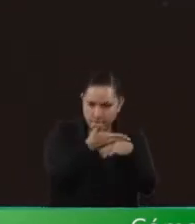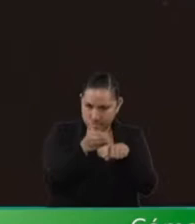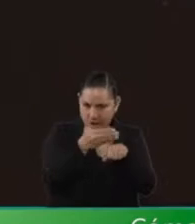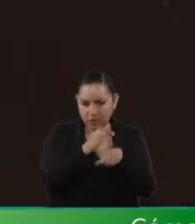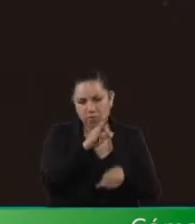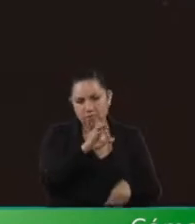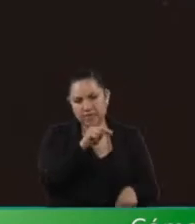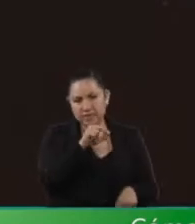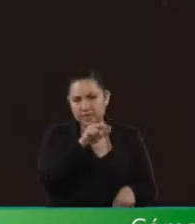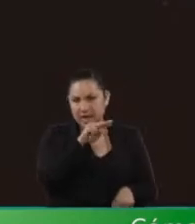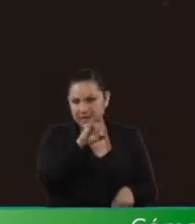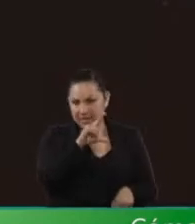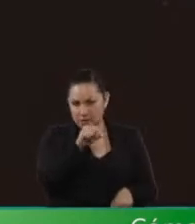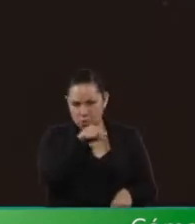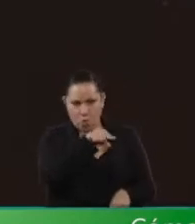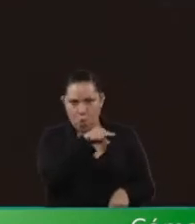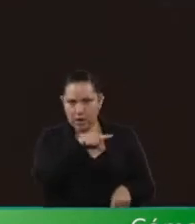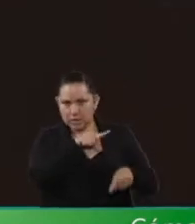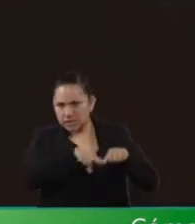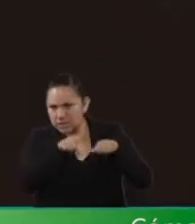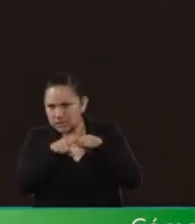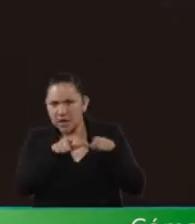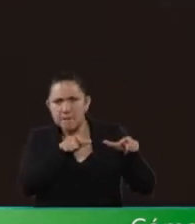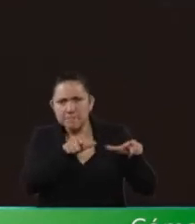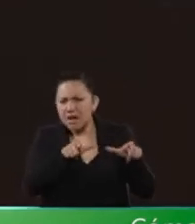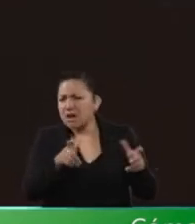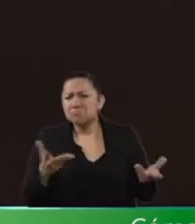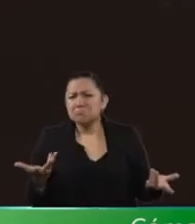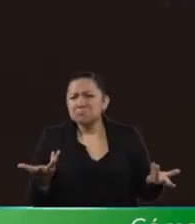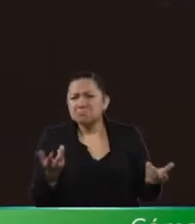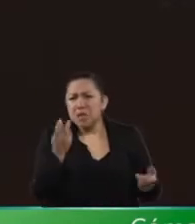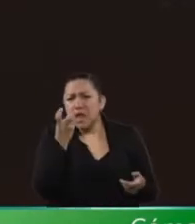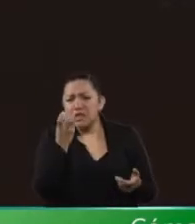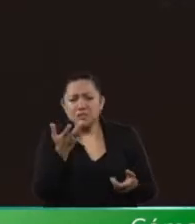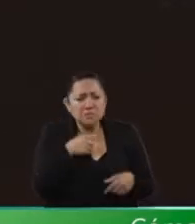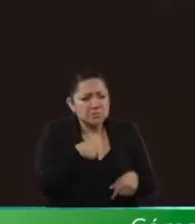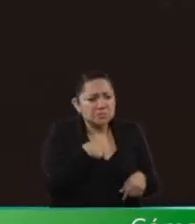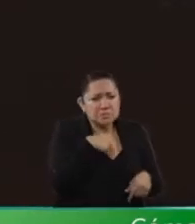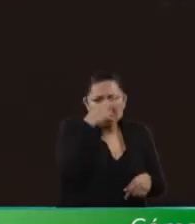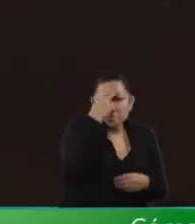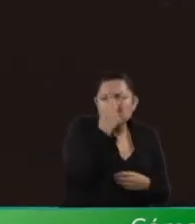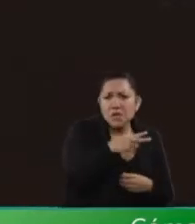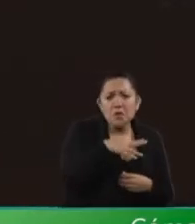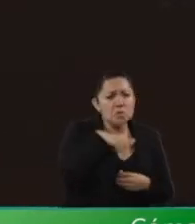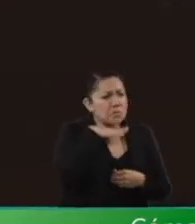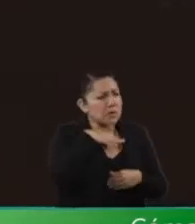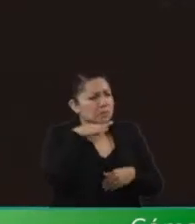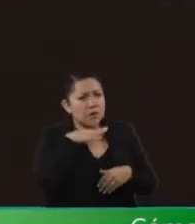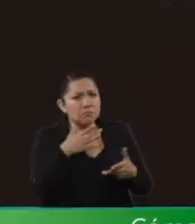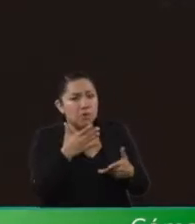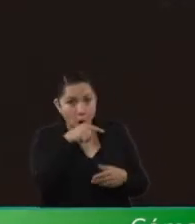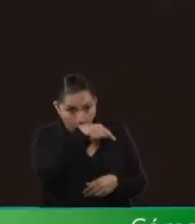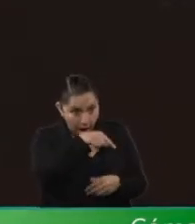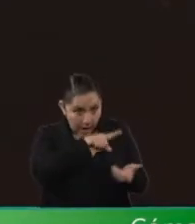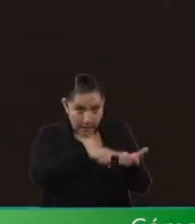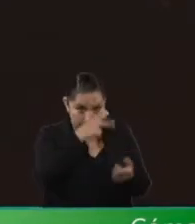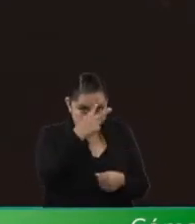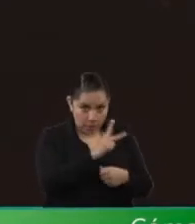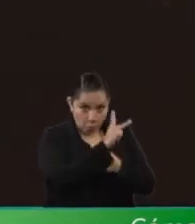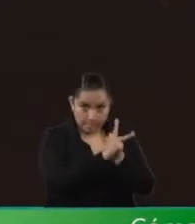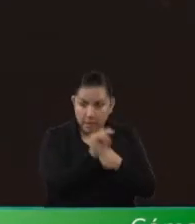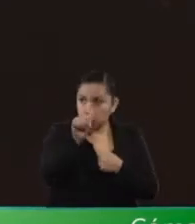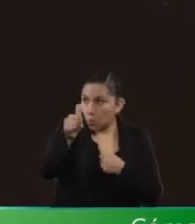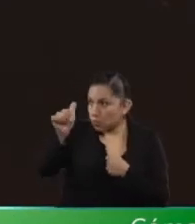de otros países que tienen relaciones desiguales con potencias, parece que